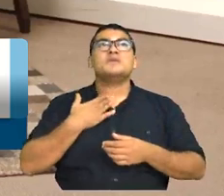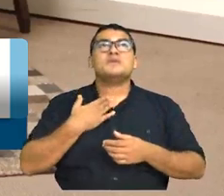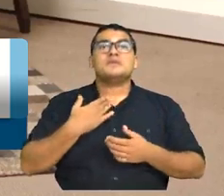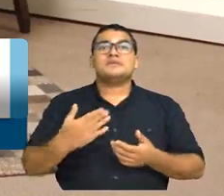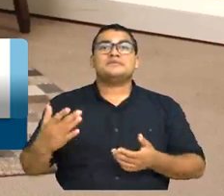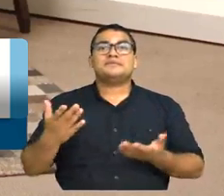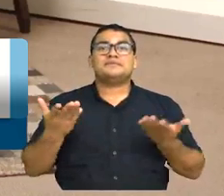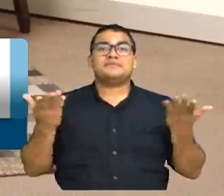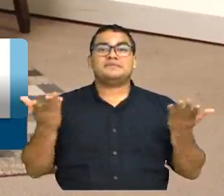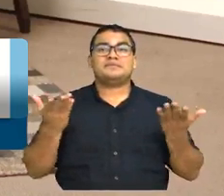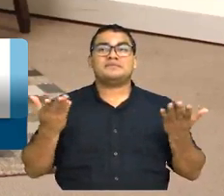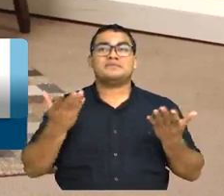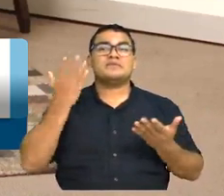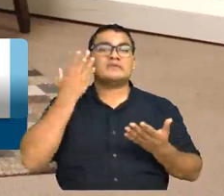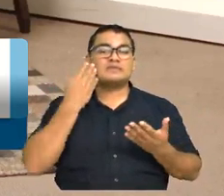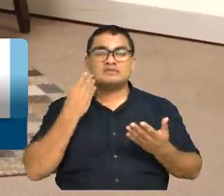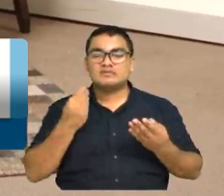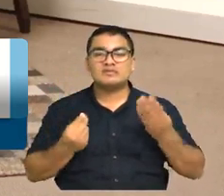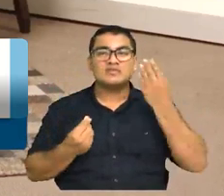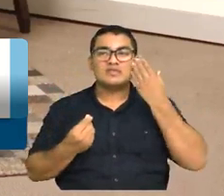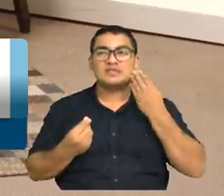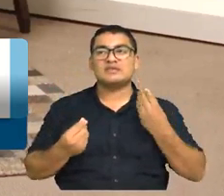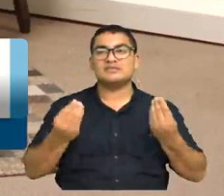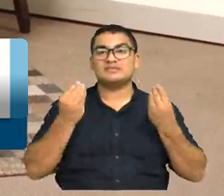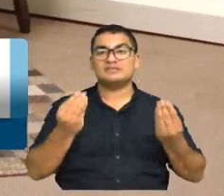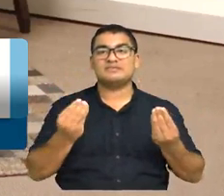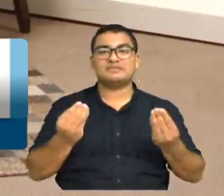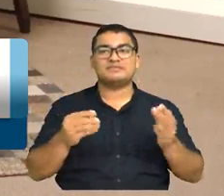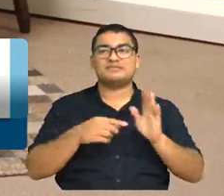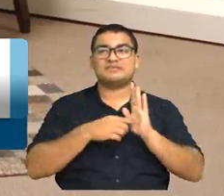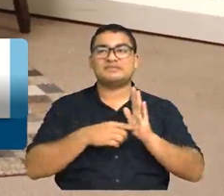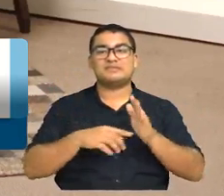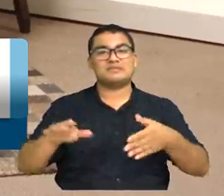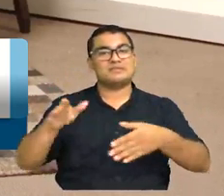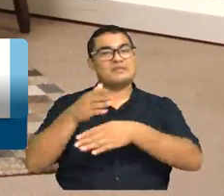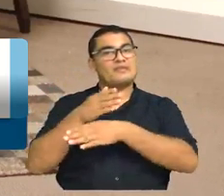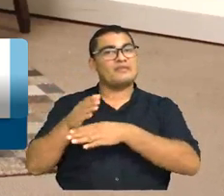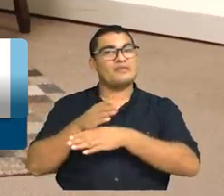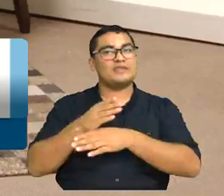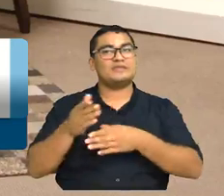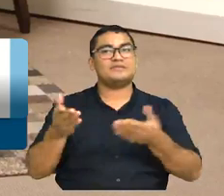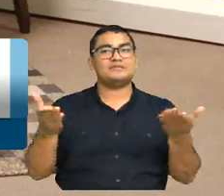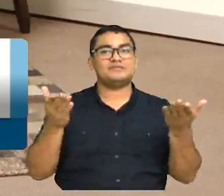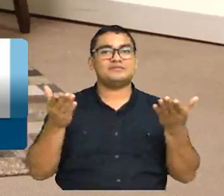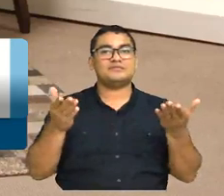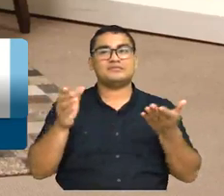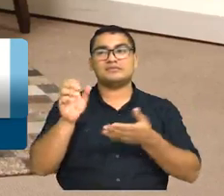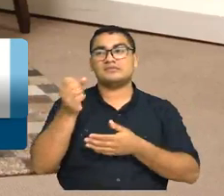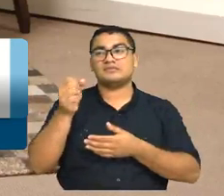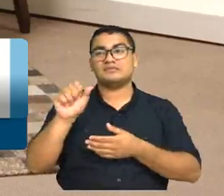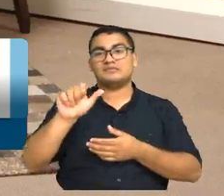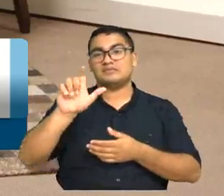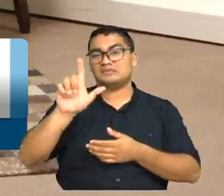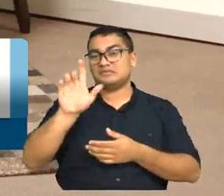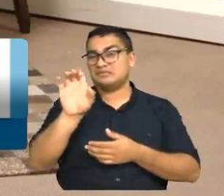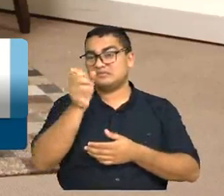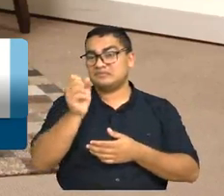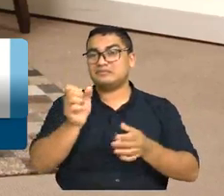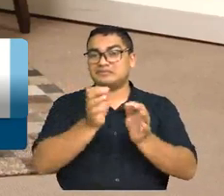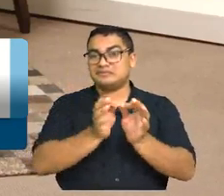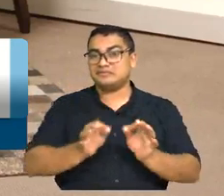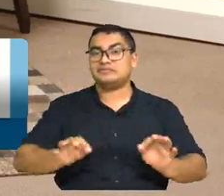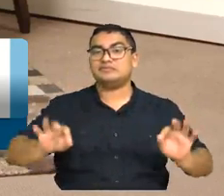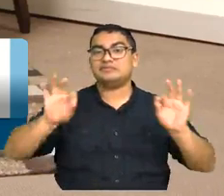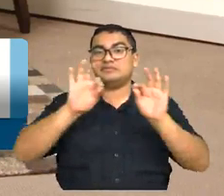Nos deshidratamos por estar sudando mucho, entonces. Hay muchas pérdidas insensibles. Okay. Las sales, sobre todo. Sales y minerales esenciales, que